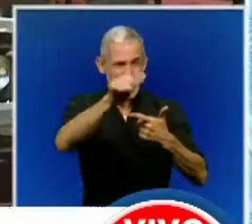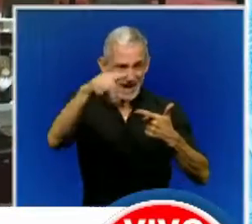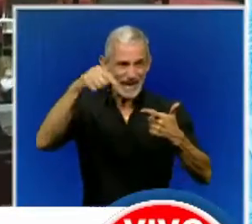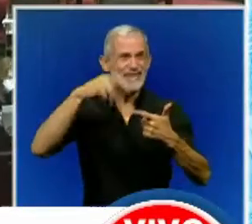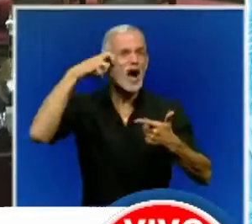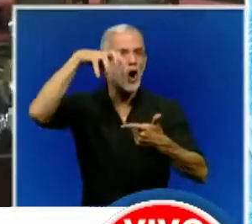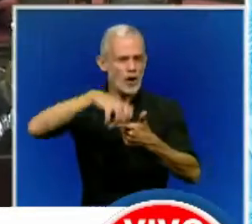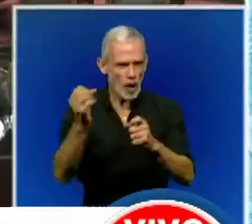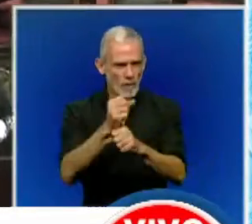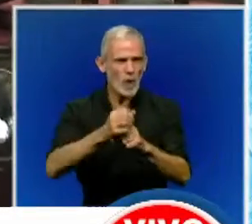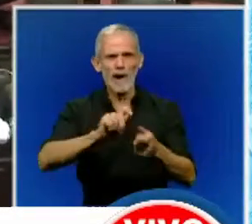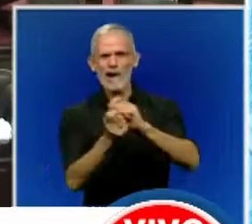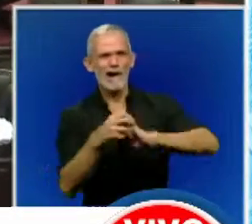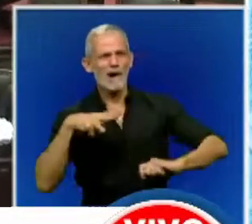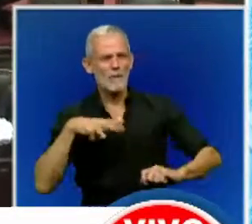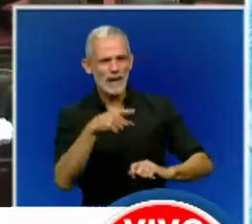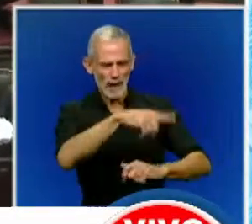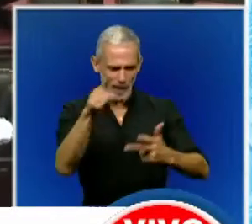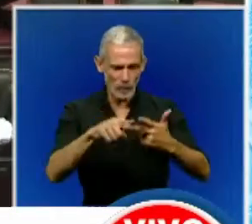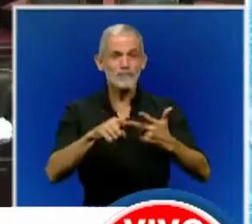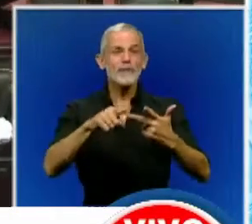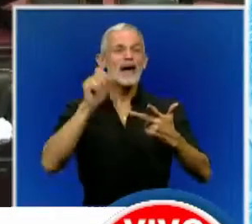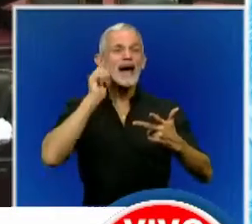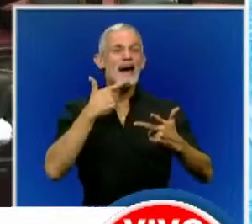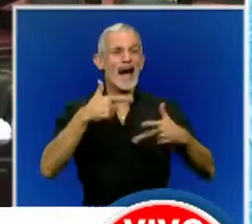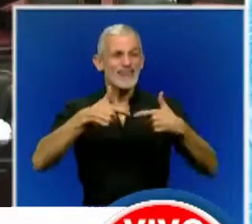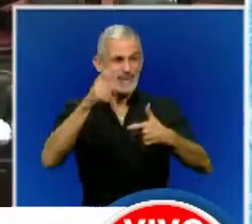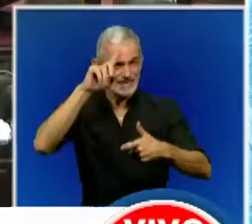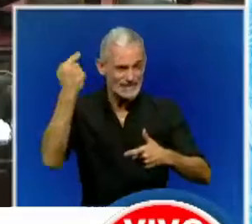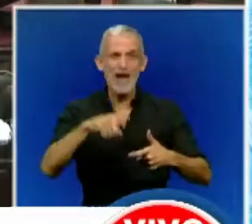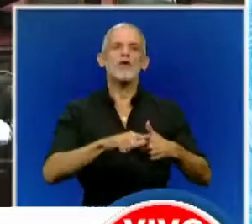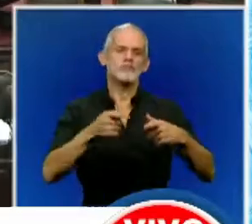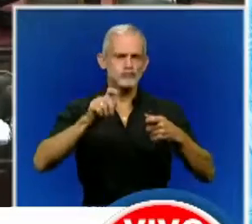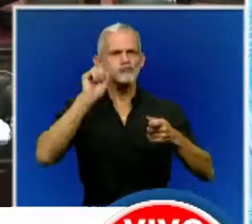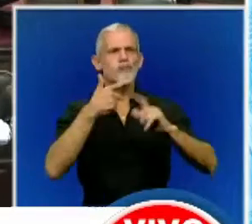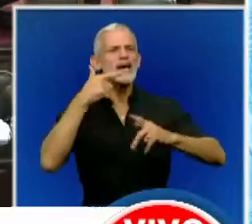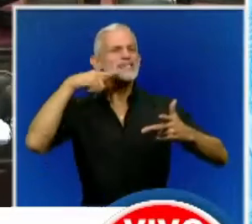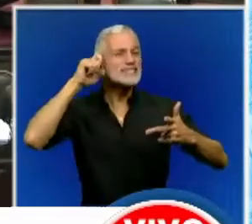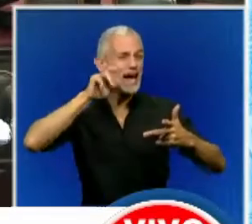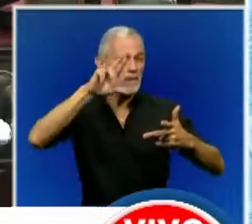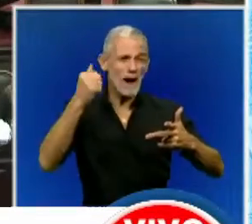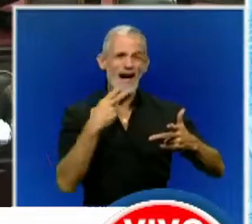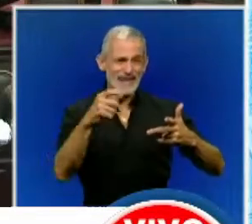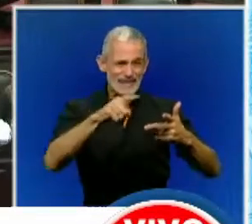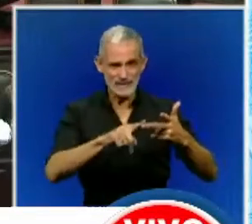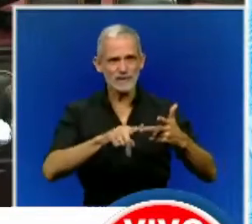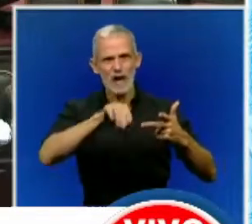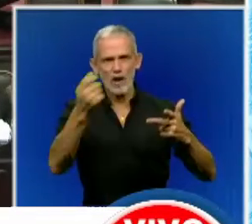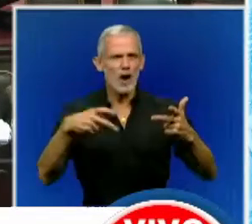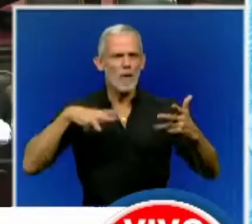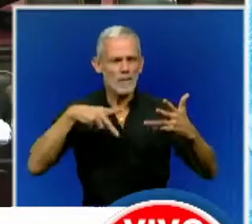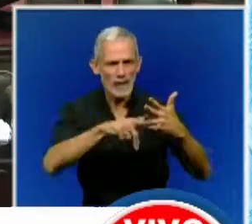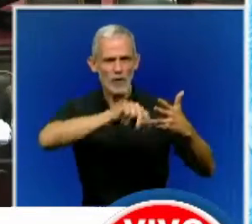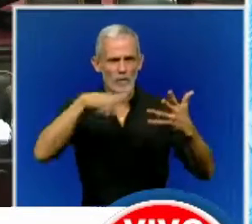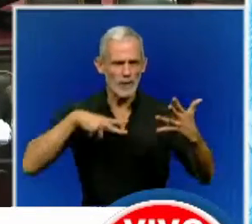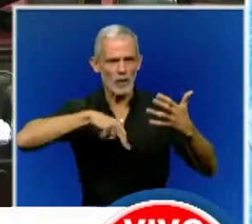en este Congreso se privatizó Gas del Estado, se dieron en concesión SEGBA, se hizo todo